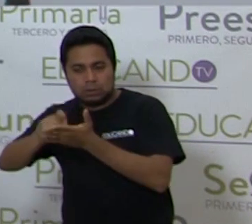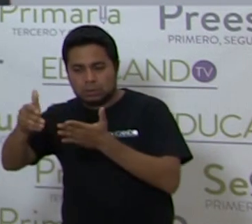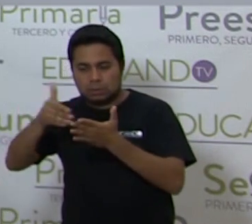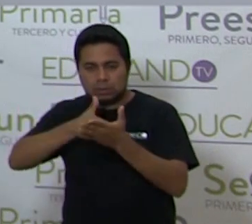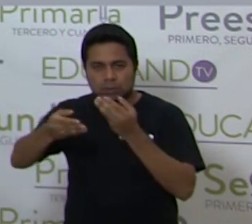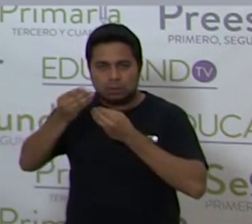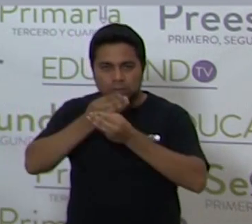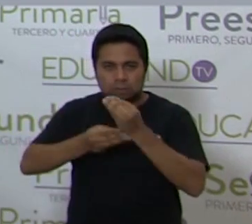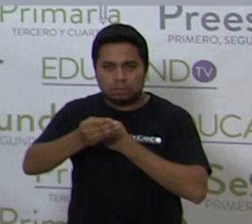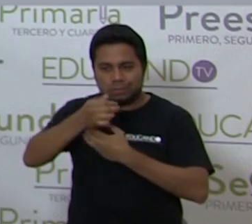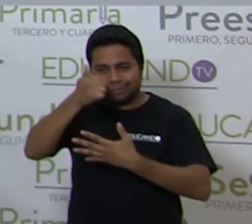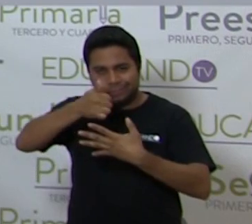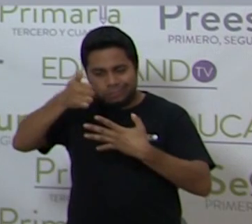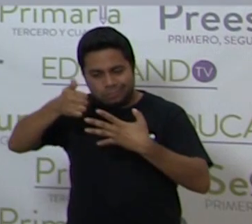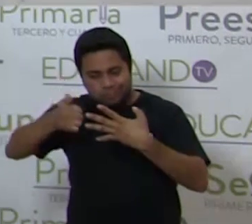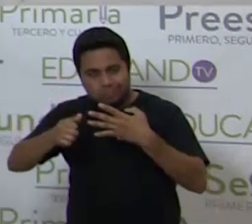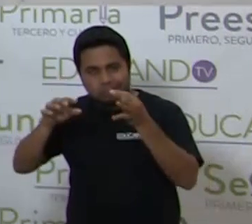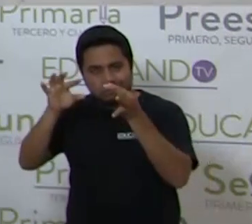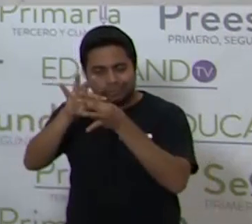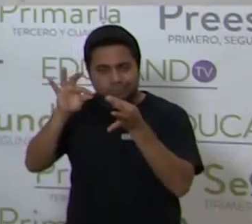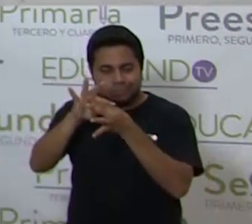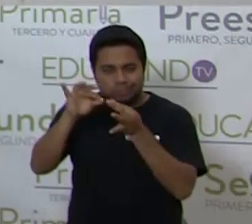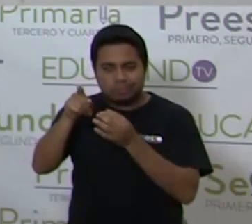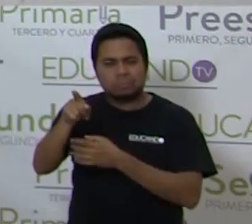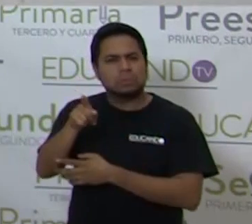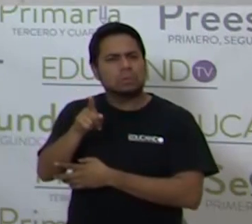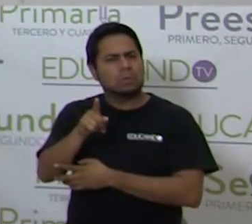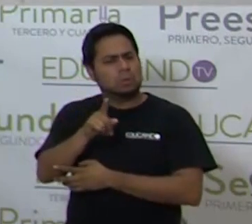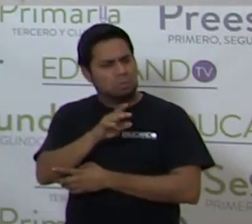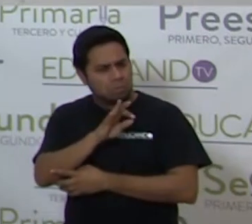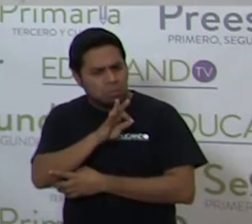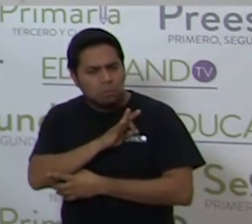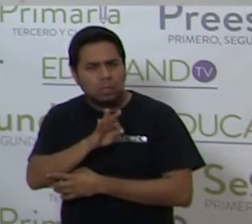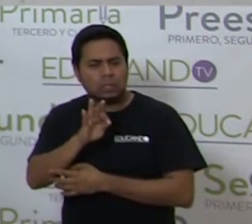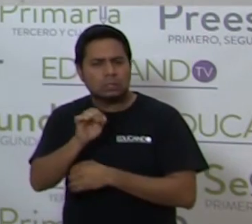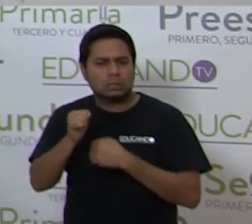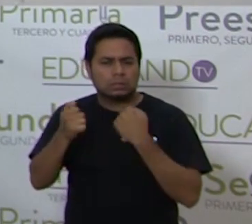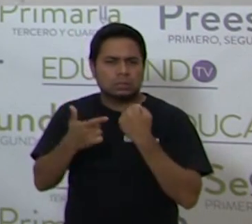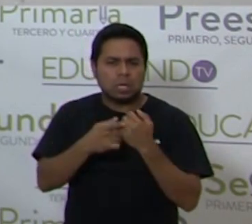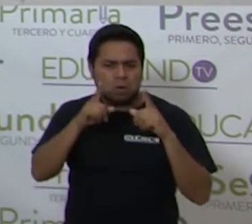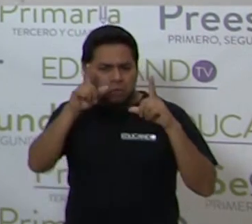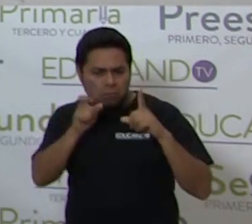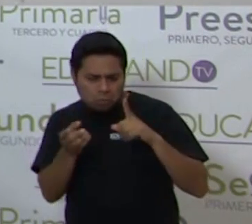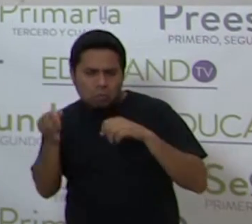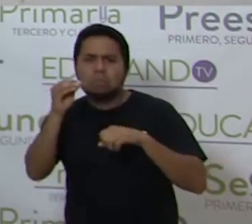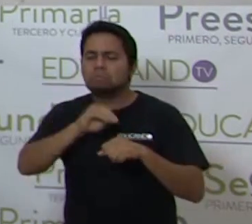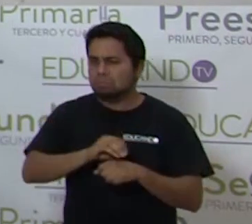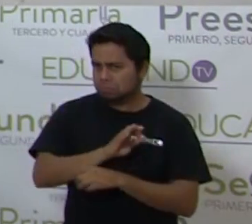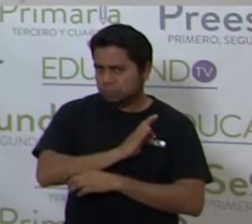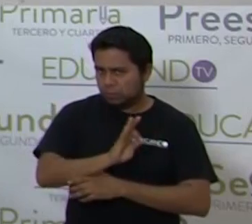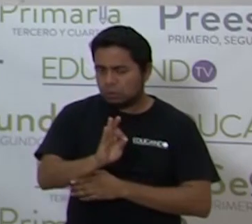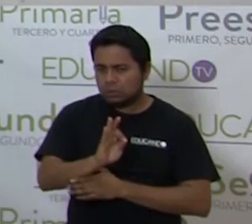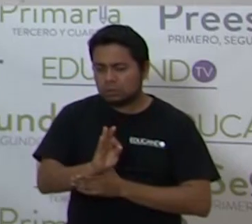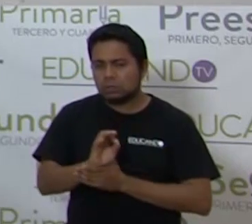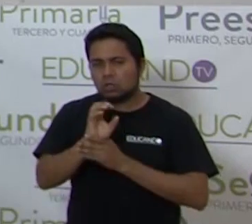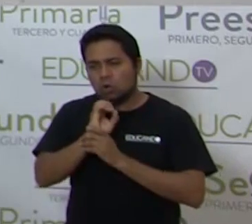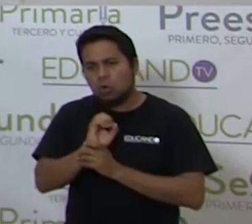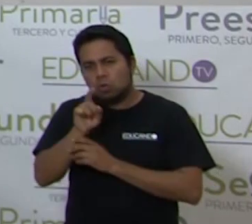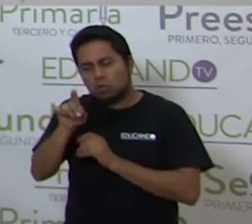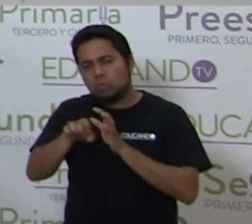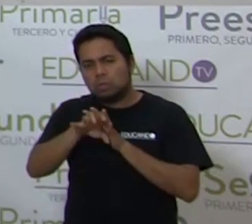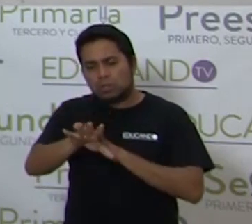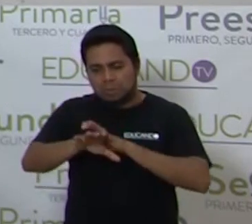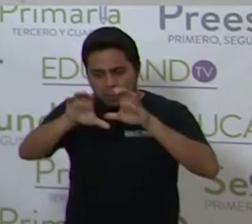y en cada instrucción puedes tú hacer alguna imagen, ¿bien? O también si lo estás haciendo